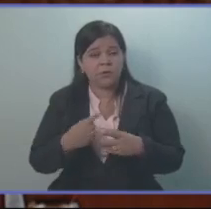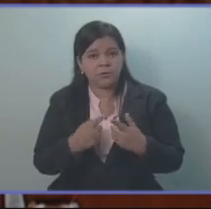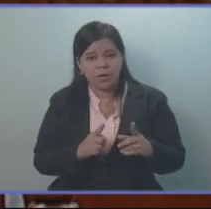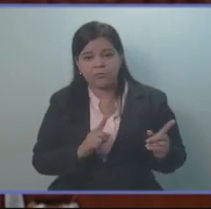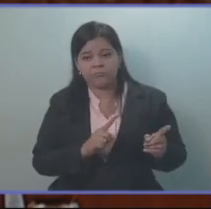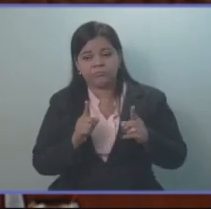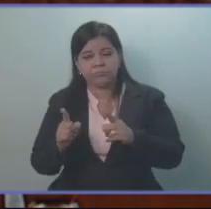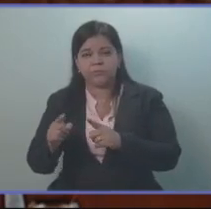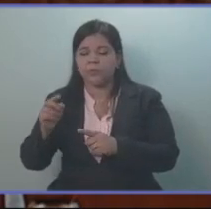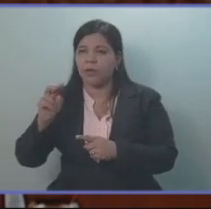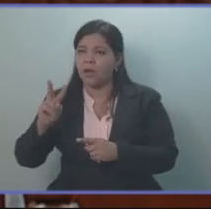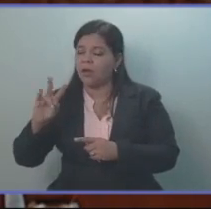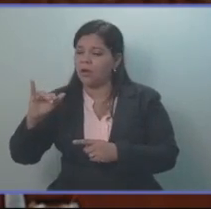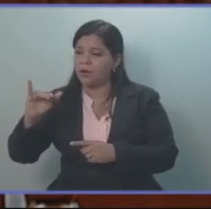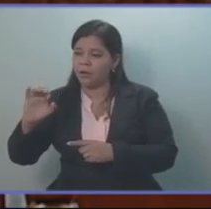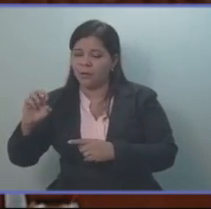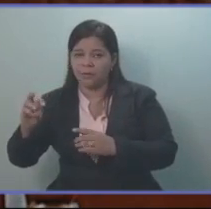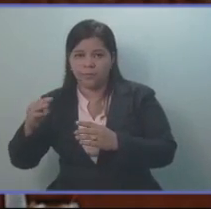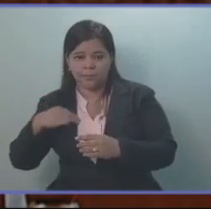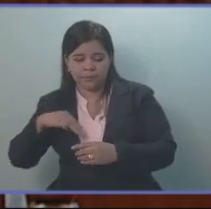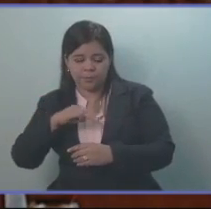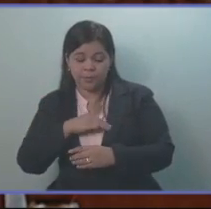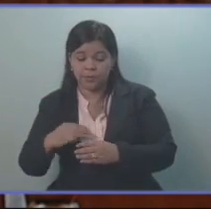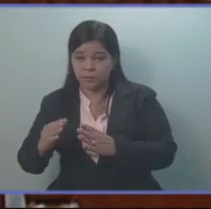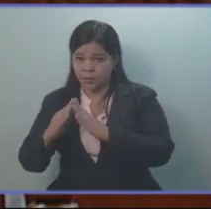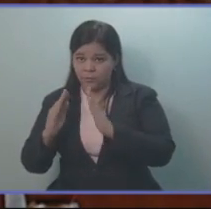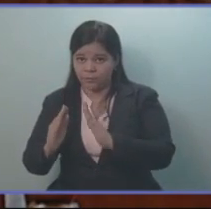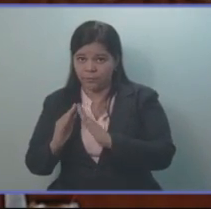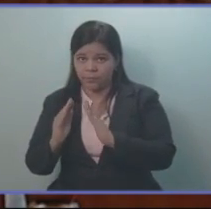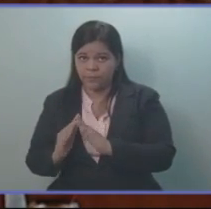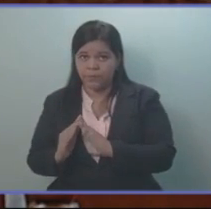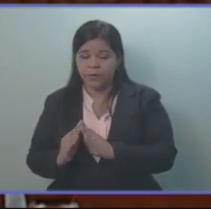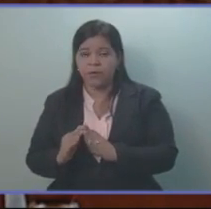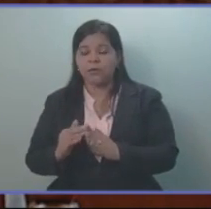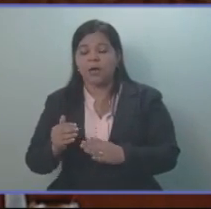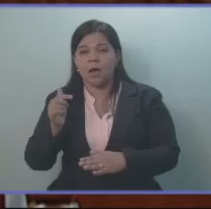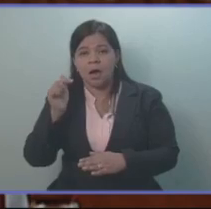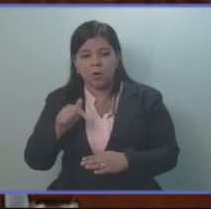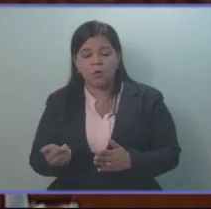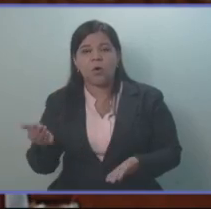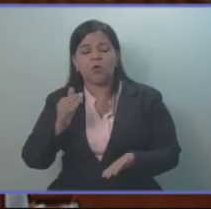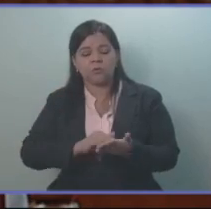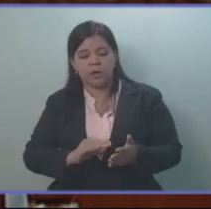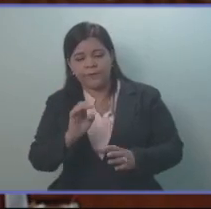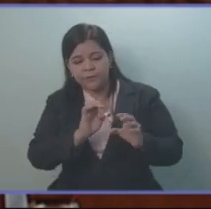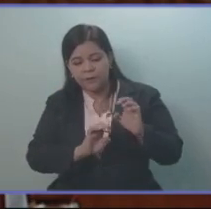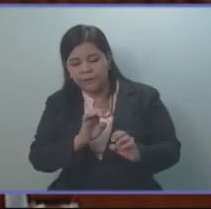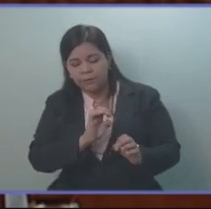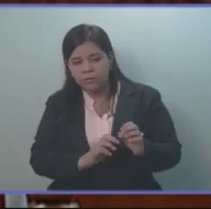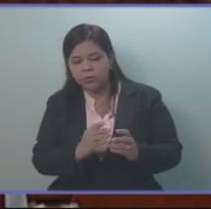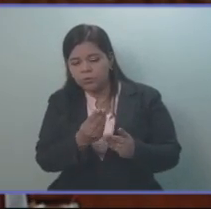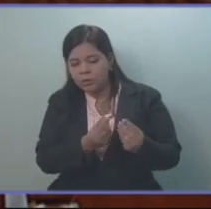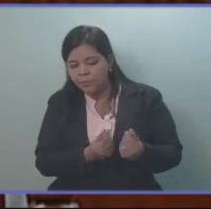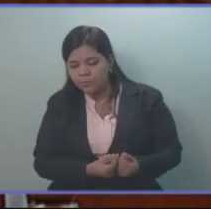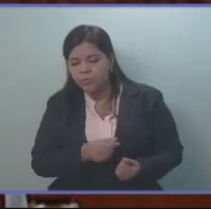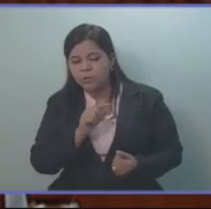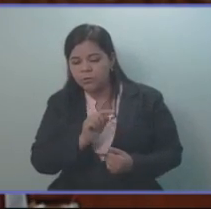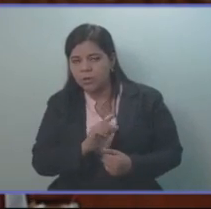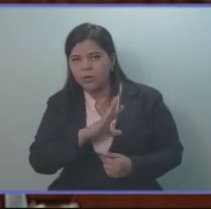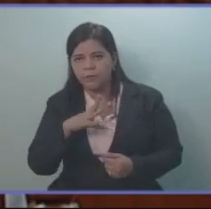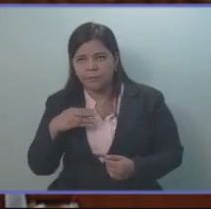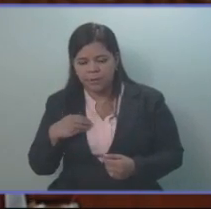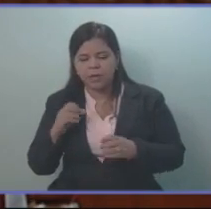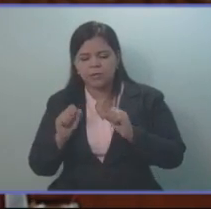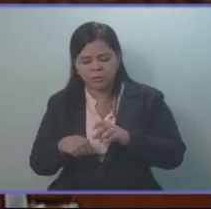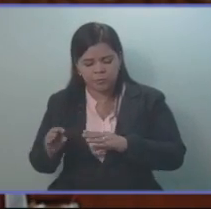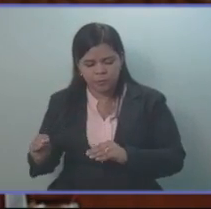de Vivienda y Desarrollo Urbano, la actualización del estudio socioeconómico y la revisión del subsidio correspondiente se